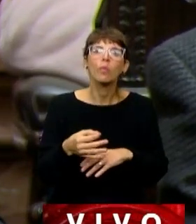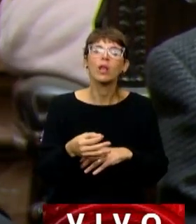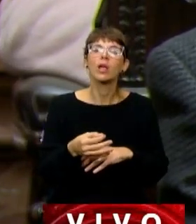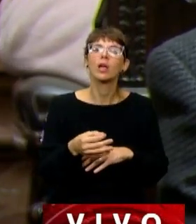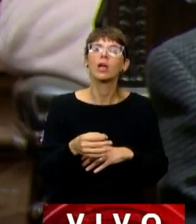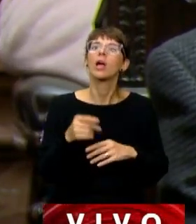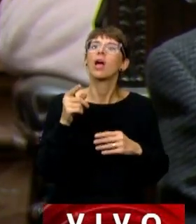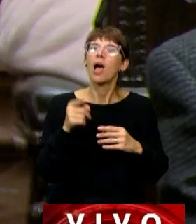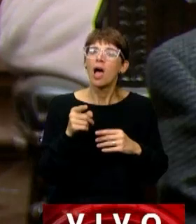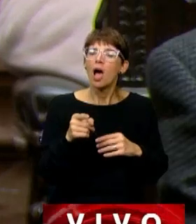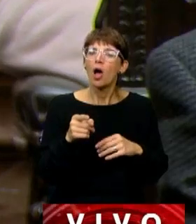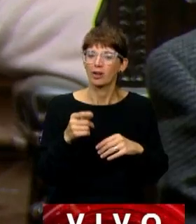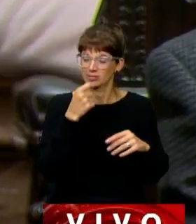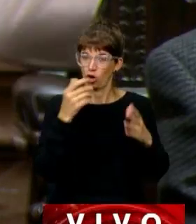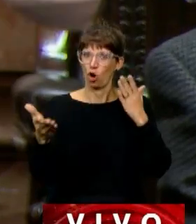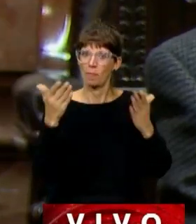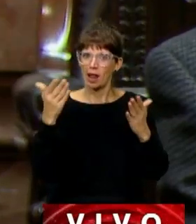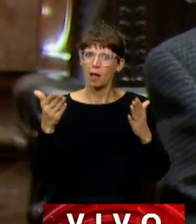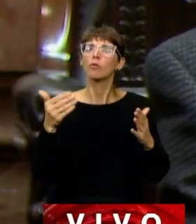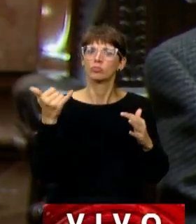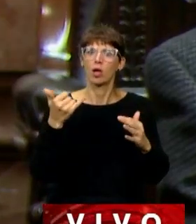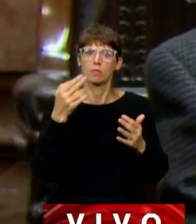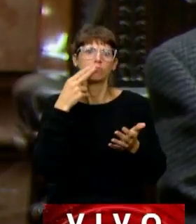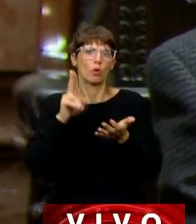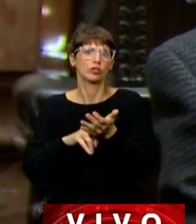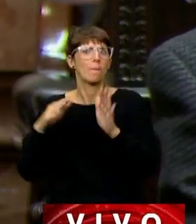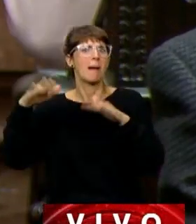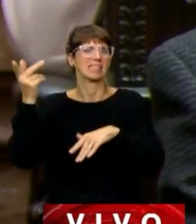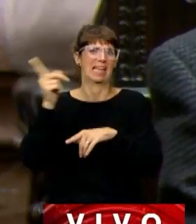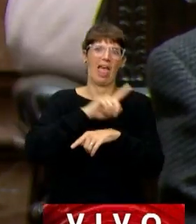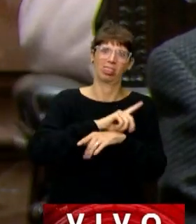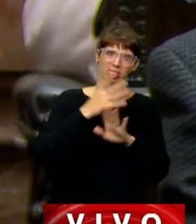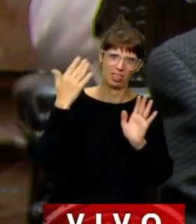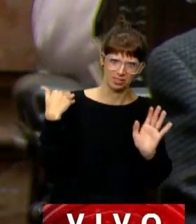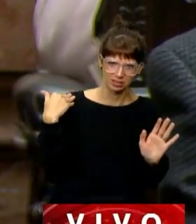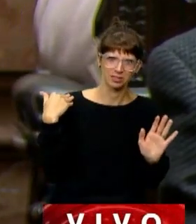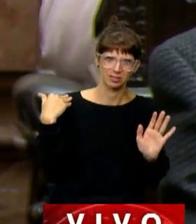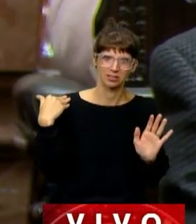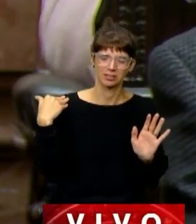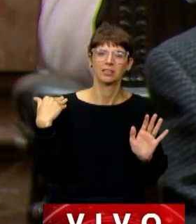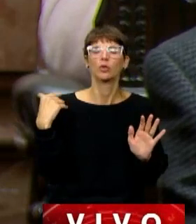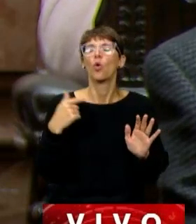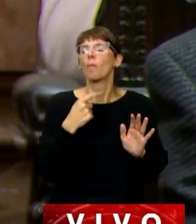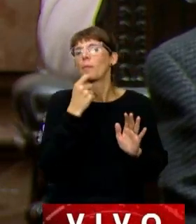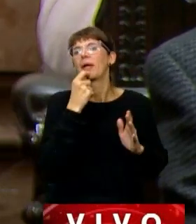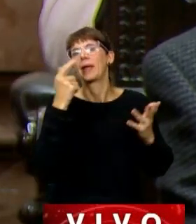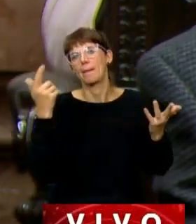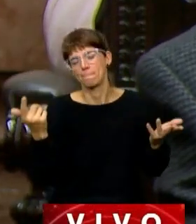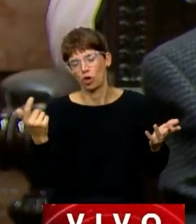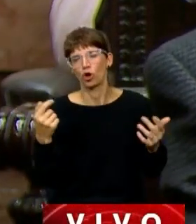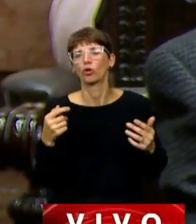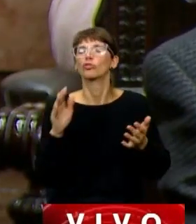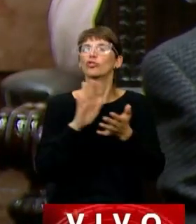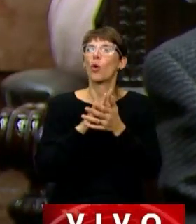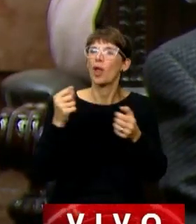una tributación superior a la que se había acordado. Voy a decir simplemente como ejemplo y sin abusar, de acuerdo al